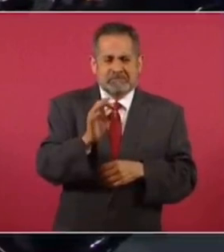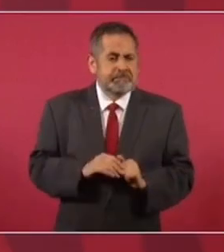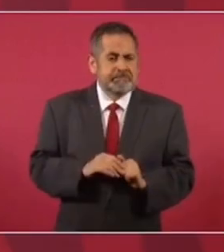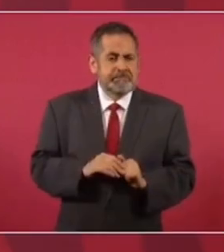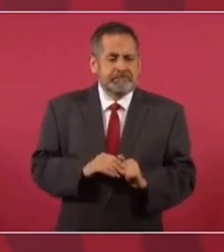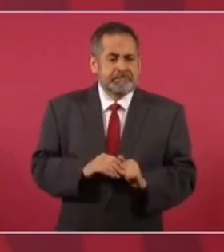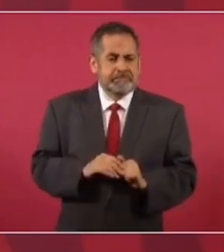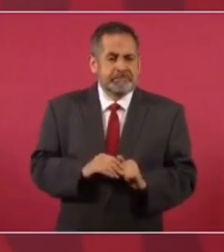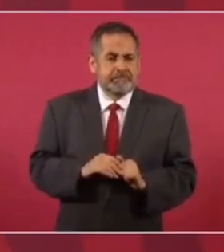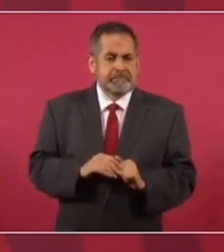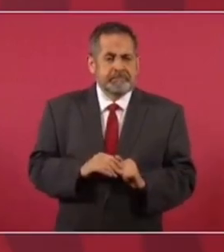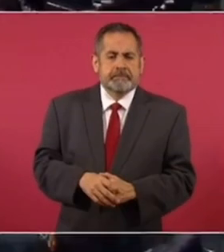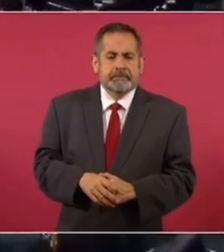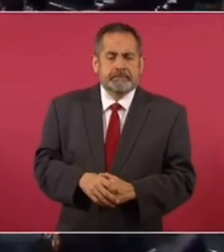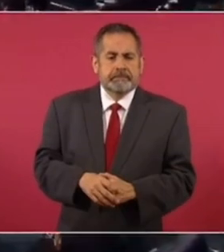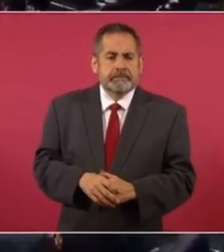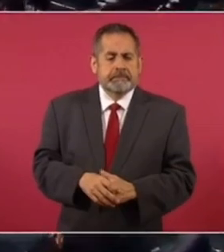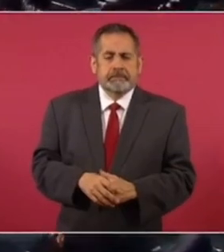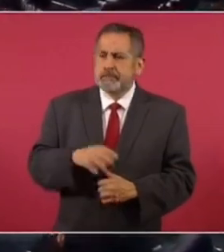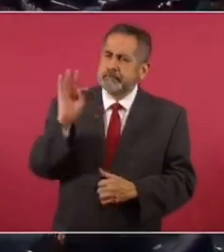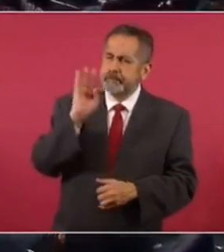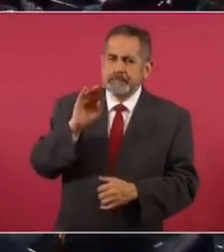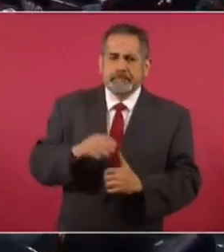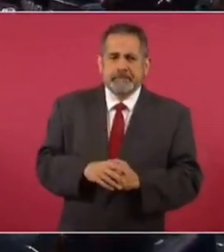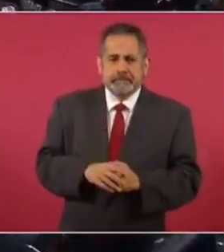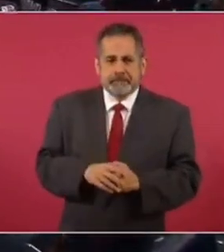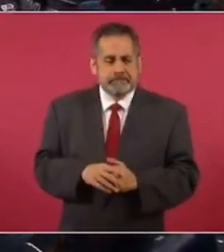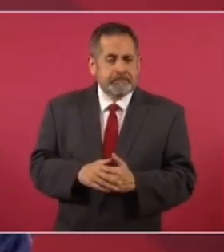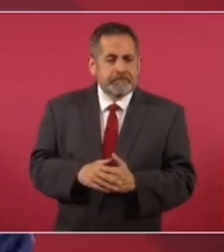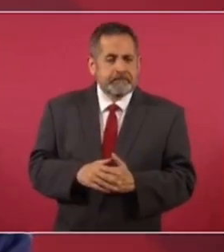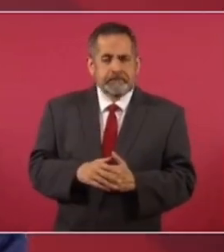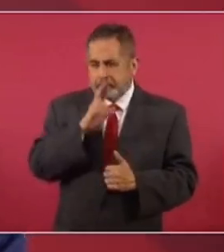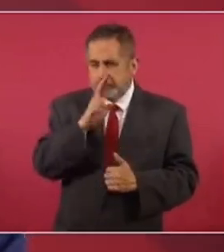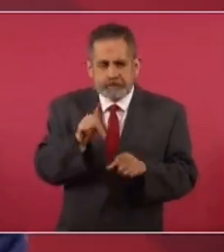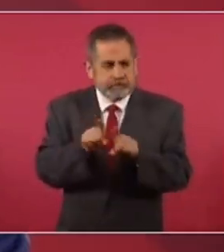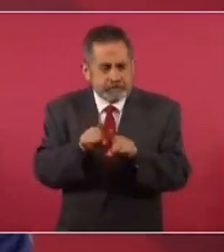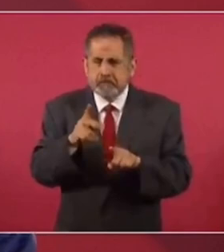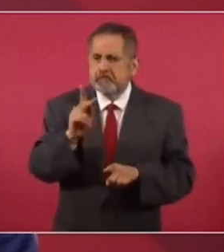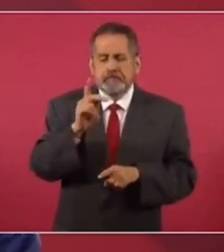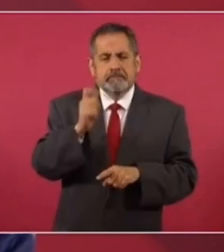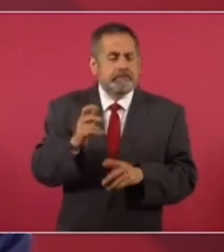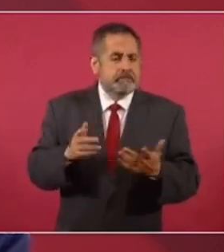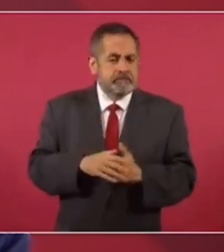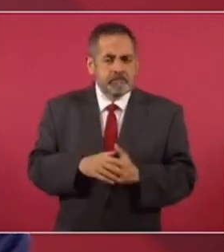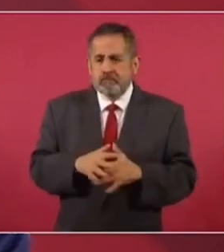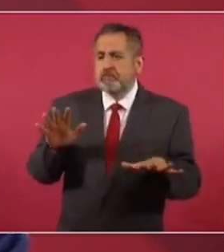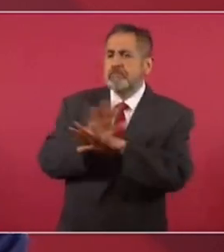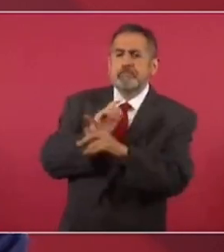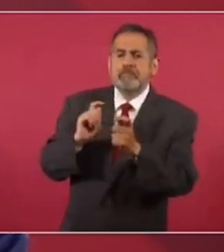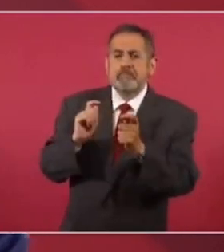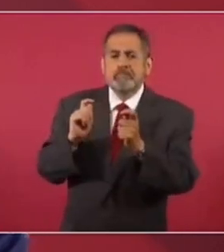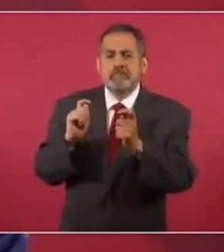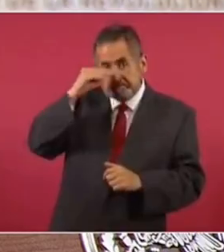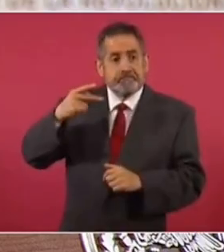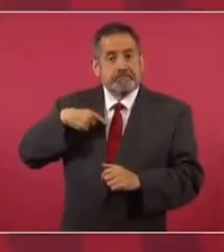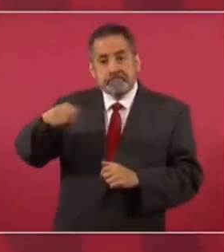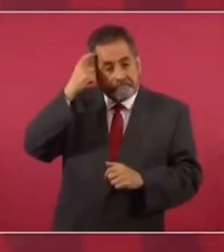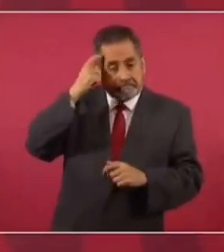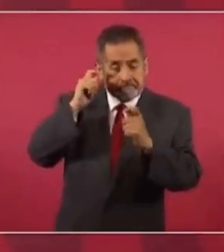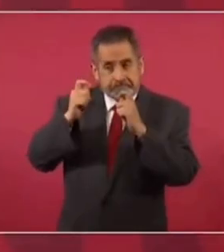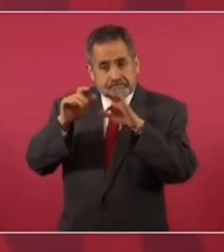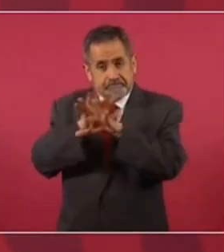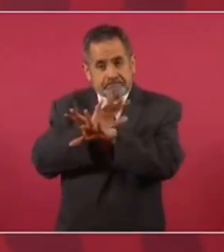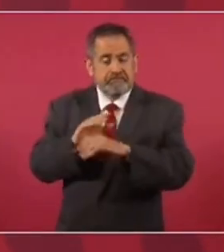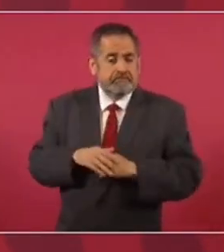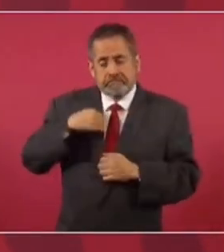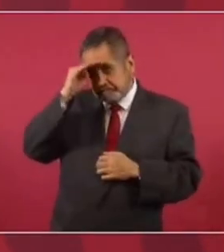3% están indecisos. Podríamos a lo mejor tener el mismo resultado, pero sin llevar a cabo cambios de mentalidad que